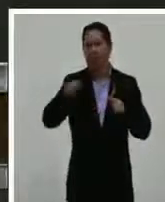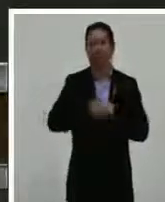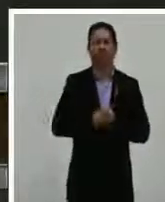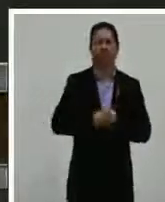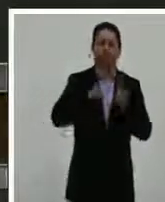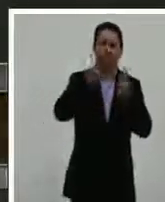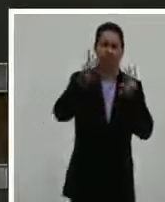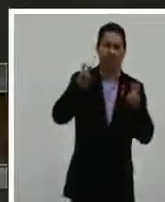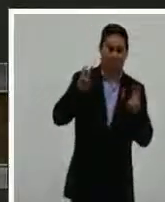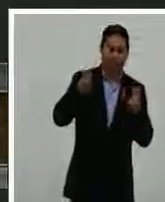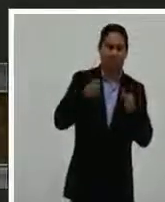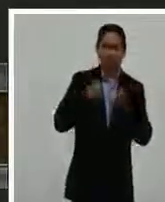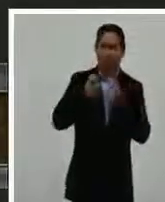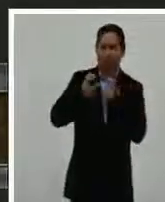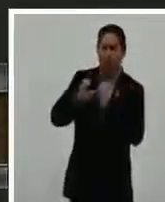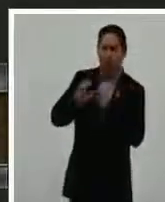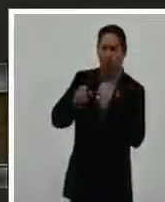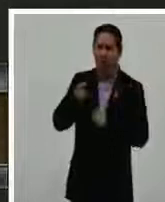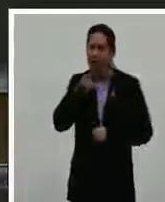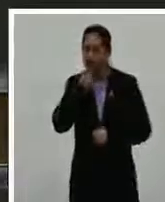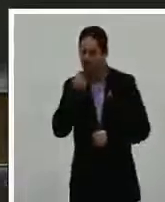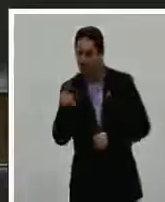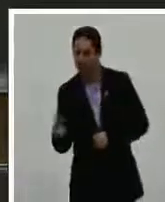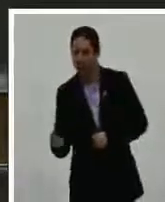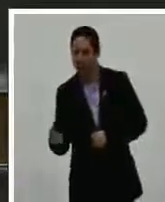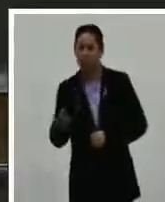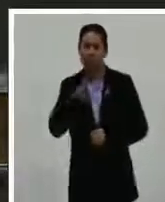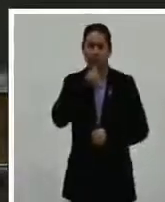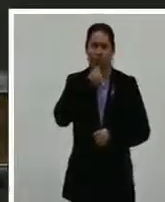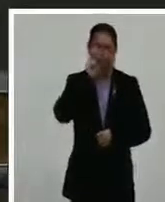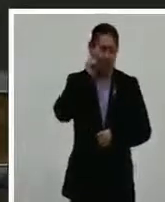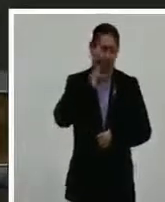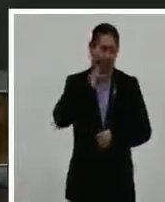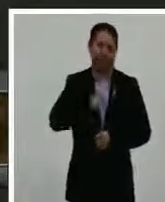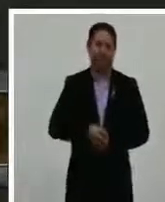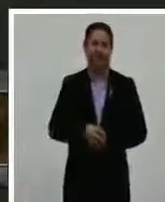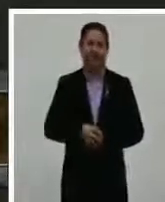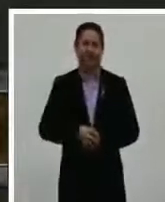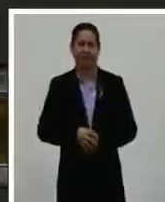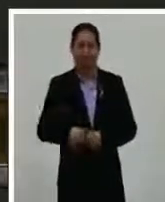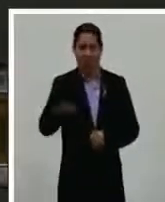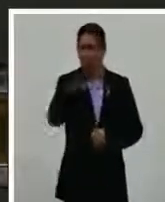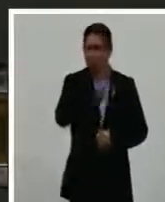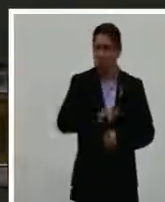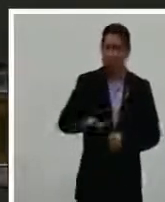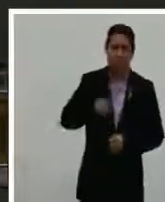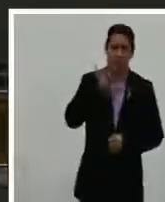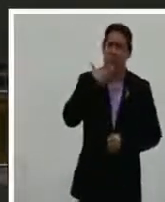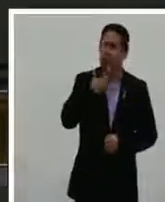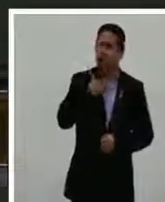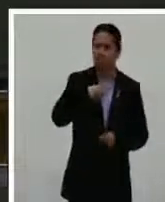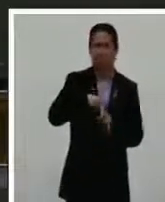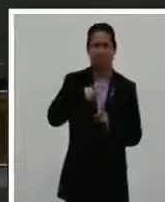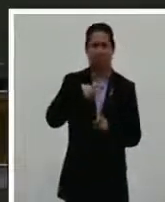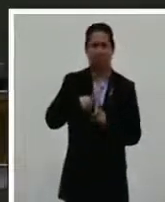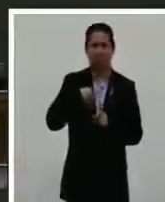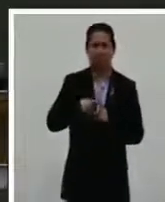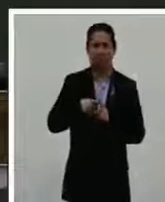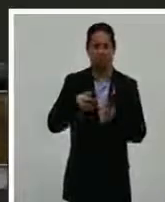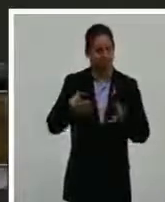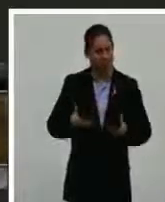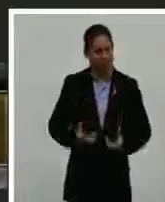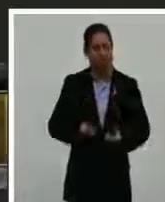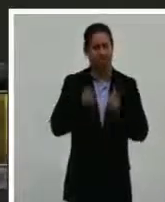de provisión de cuidados al menor esto a todas luces es benéfico para garantizar el interés